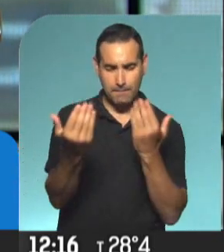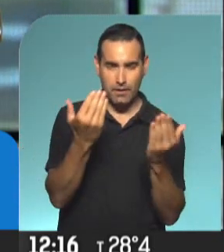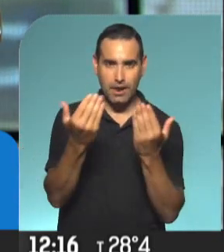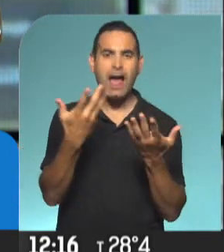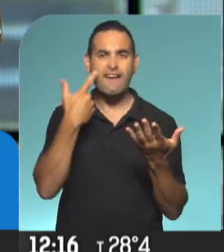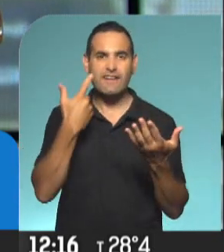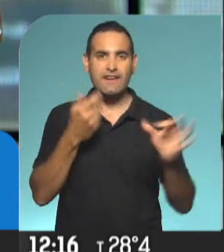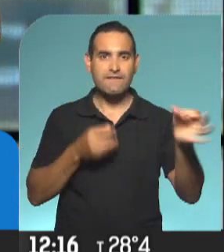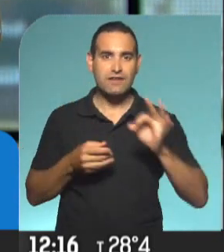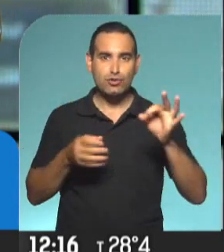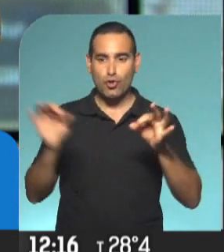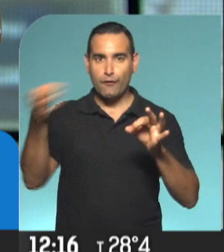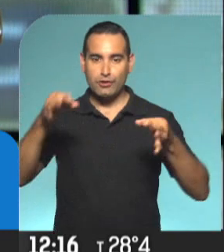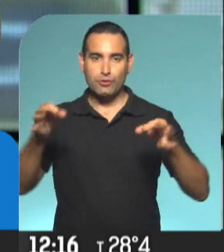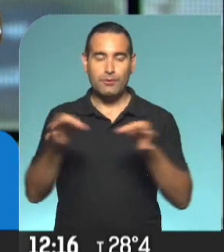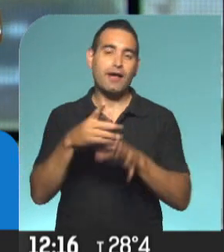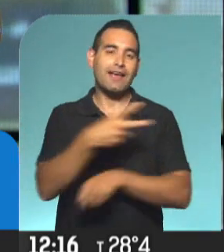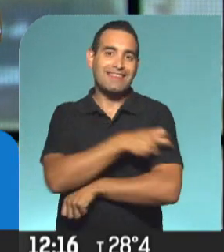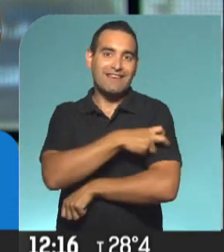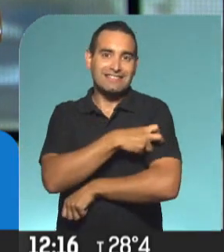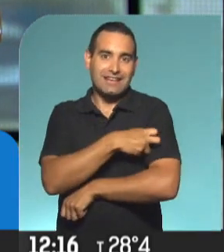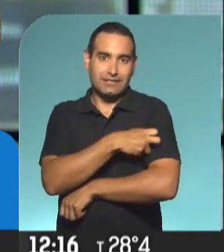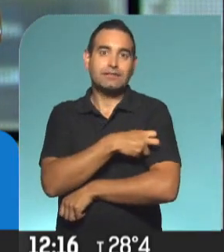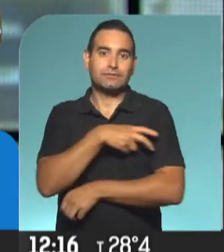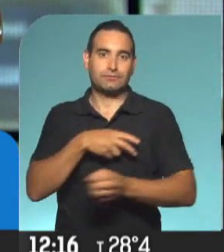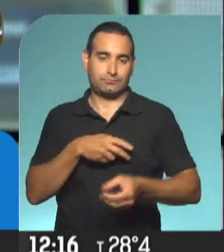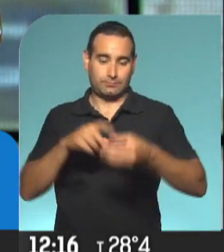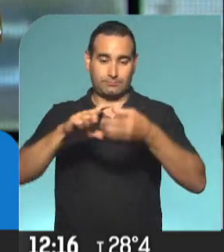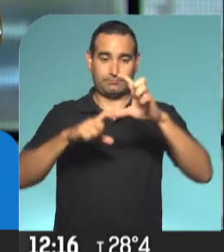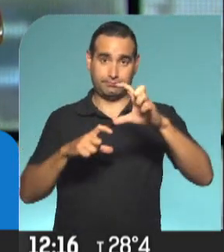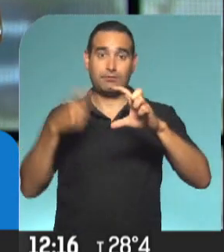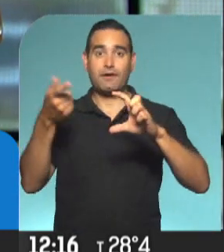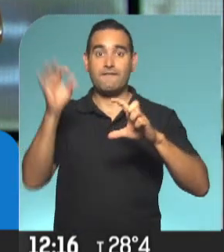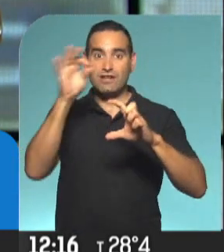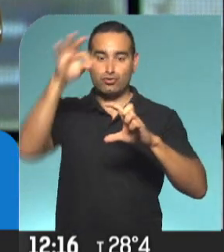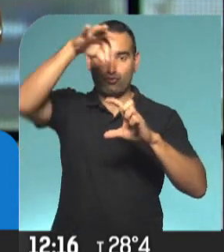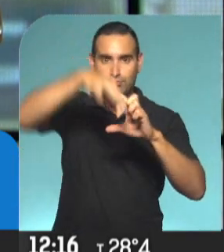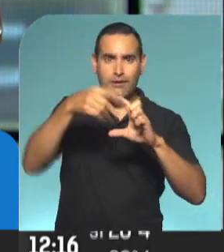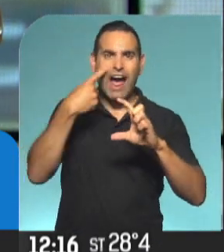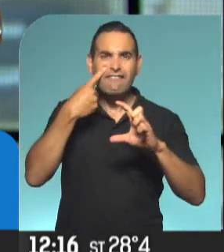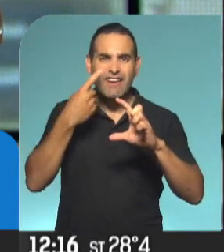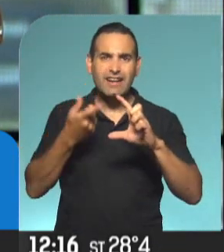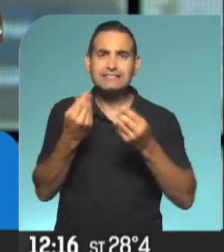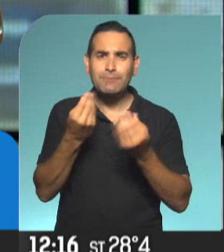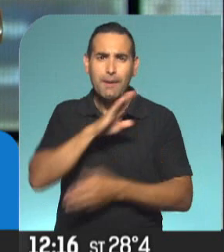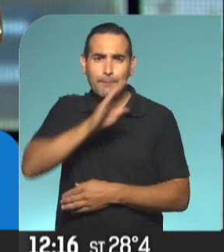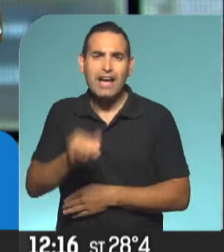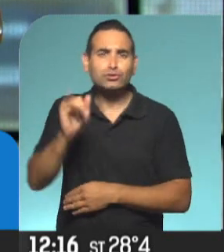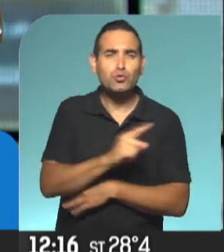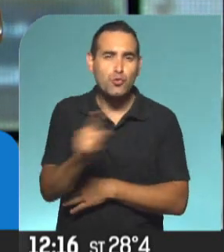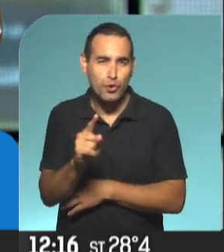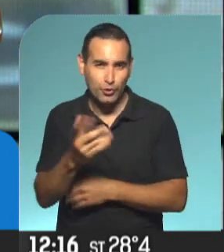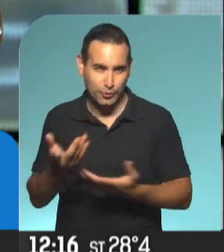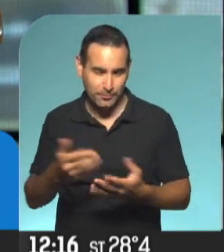variantes a los anticuerpos generados por la generación de vacunas que estamos utilizando o empezando a utilizar